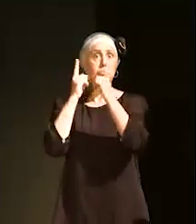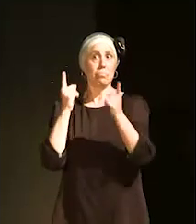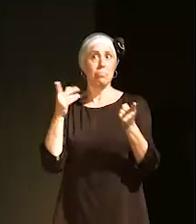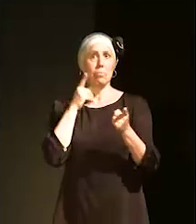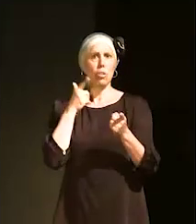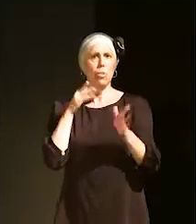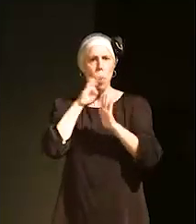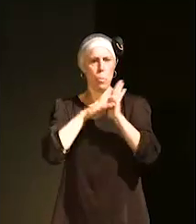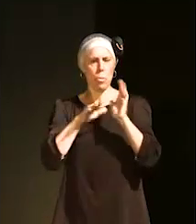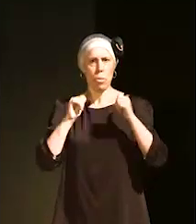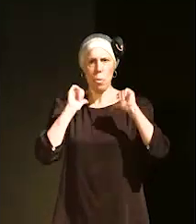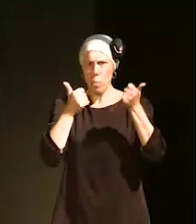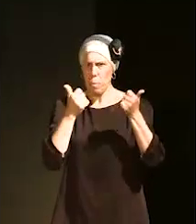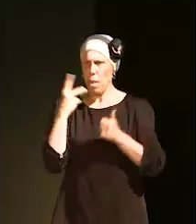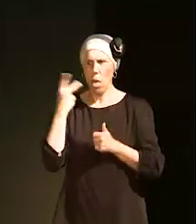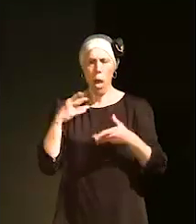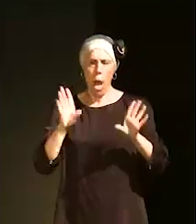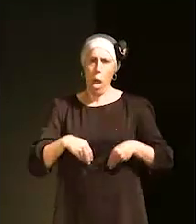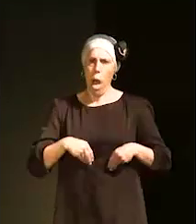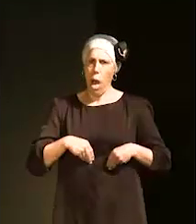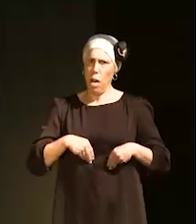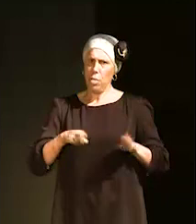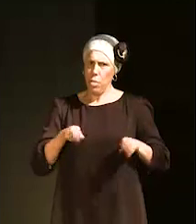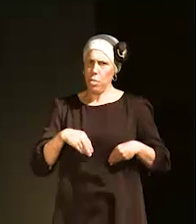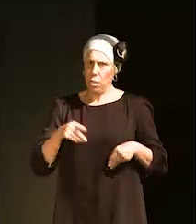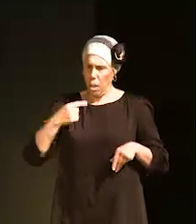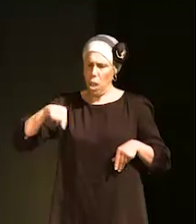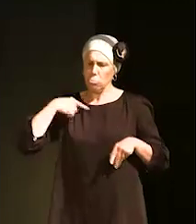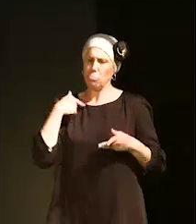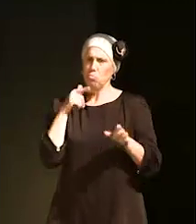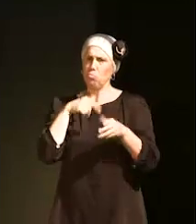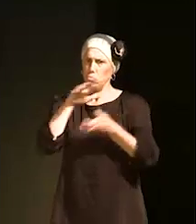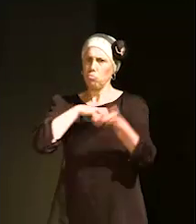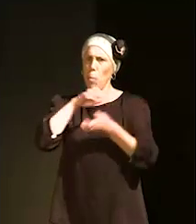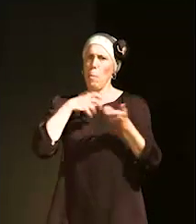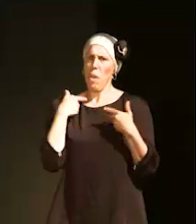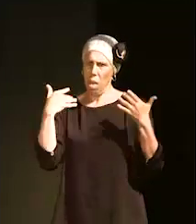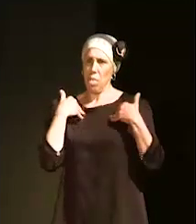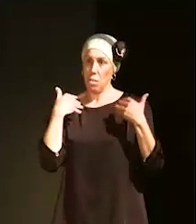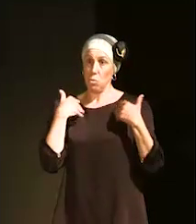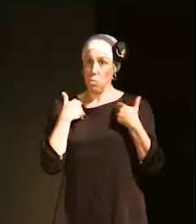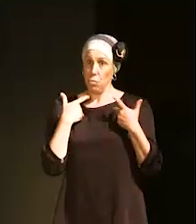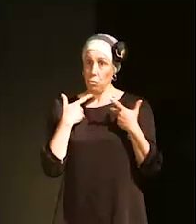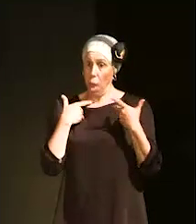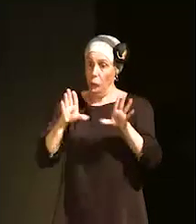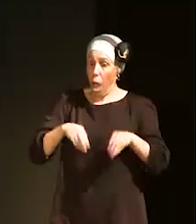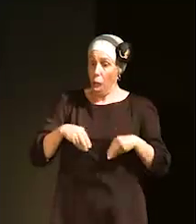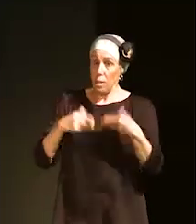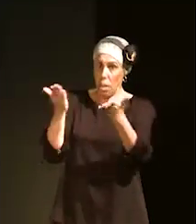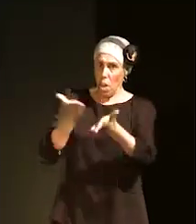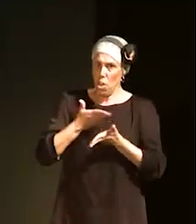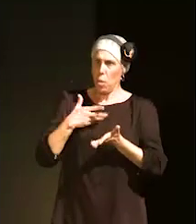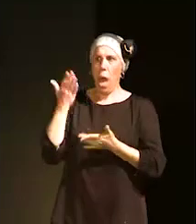siendo violentadas ellas dicen aceptamos la ayuda anteriormente no lo hablábamos influían las